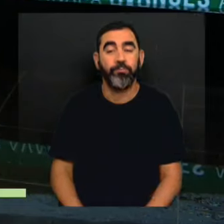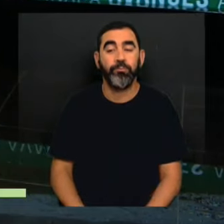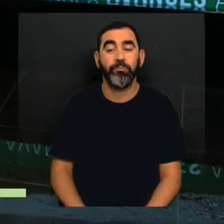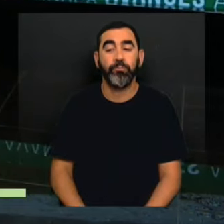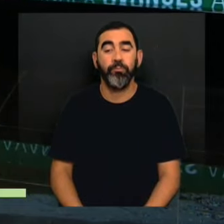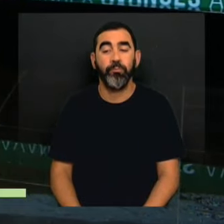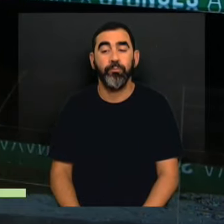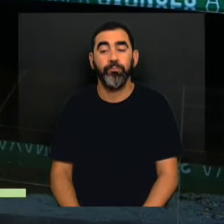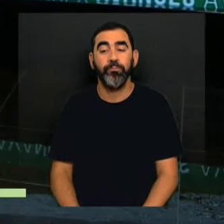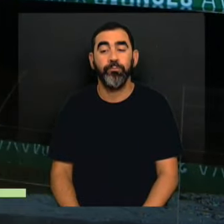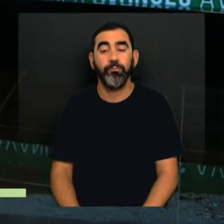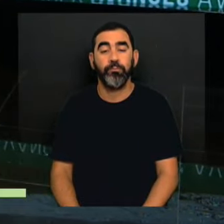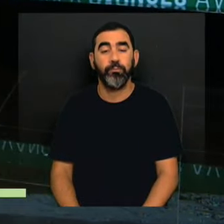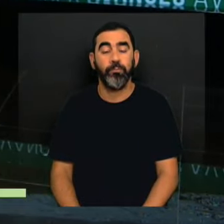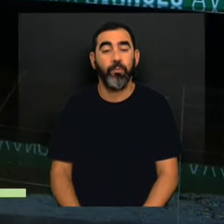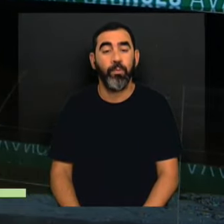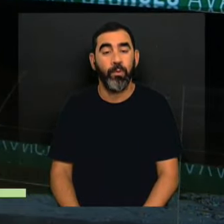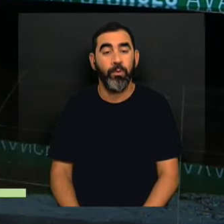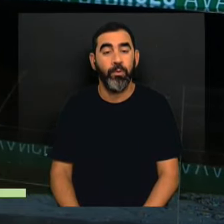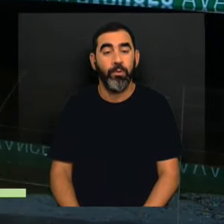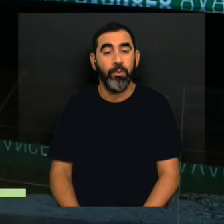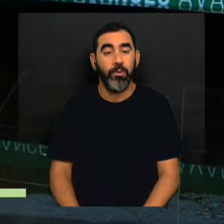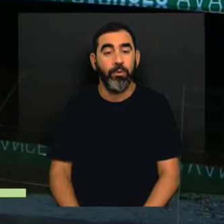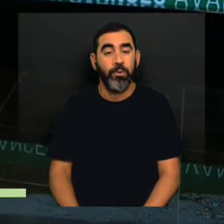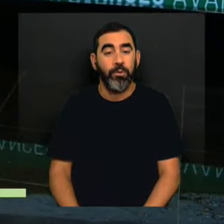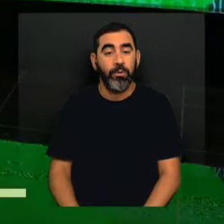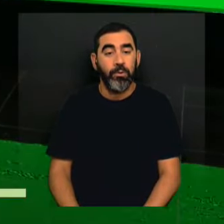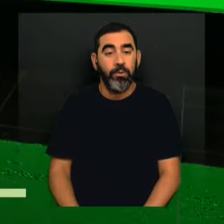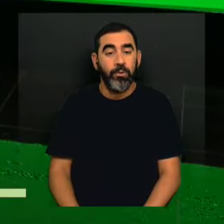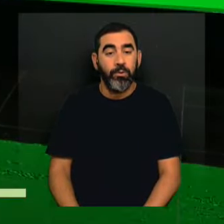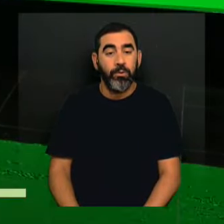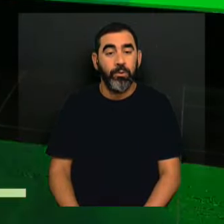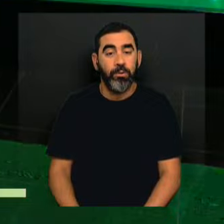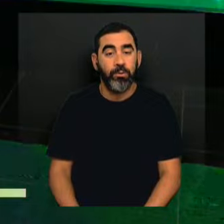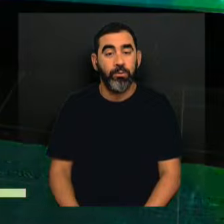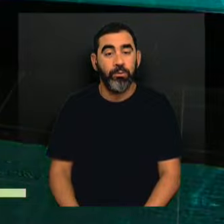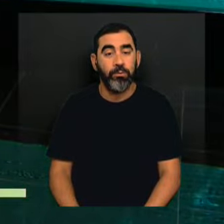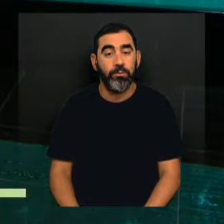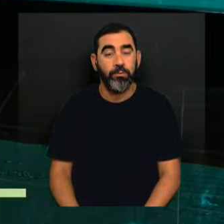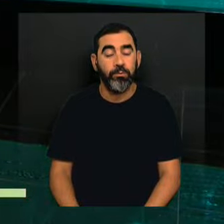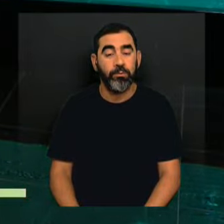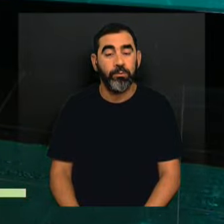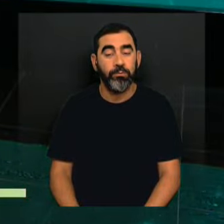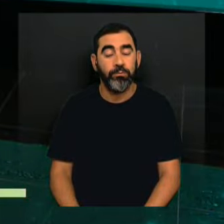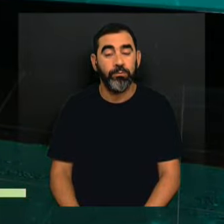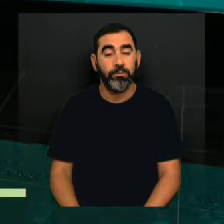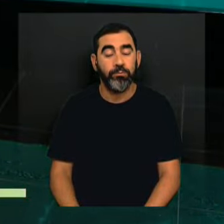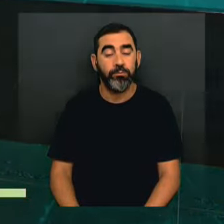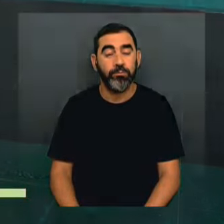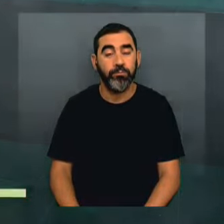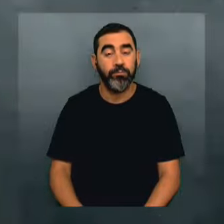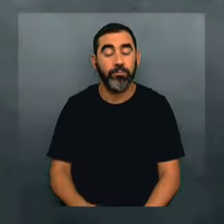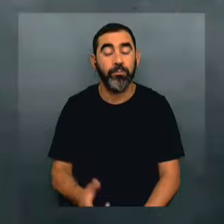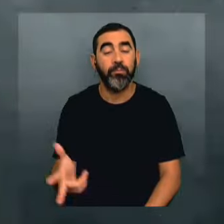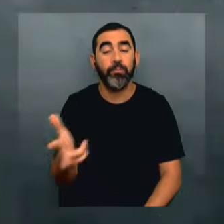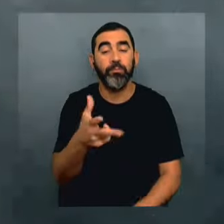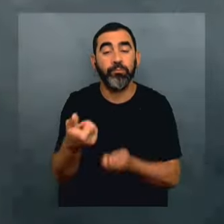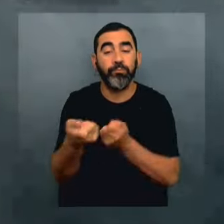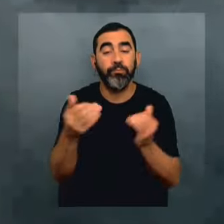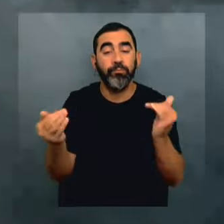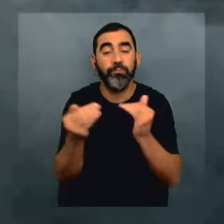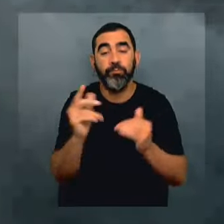Marcelo barreiro aquí en mbd noticias y ahora es momento de abrir la ventana hacia las calles de montevido para ver con datos del